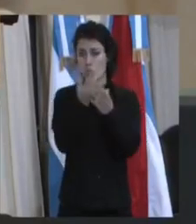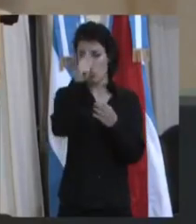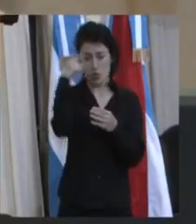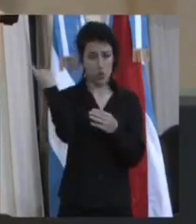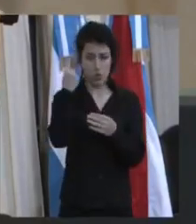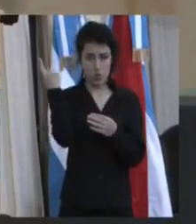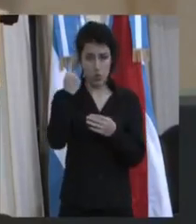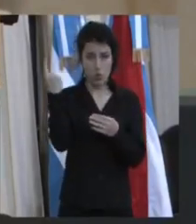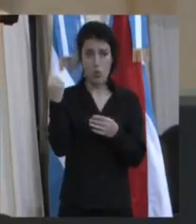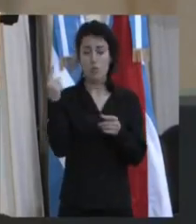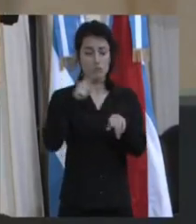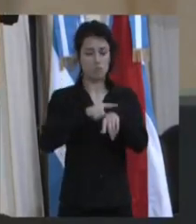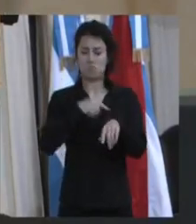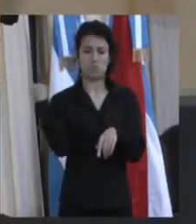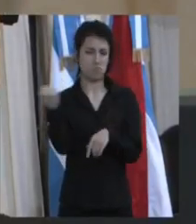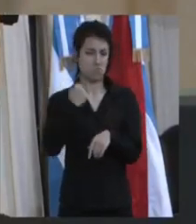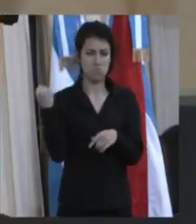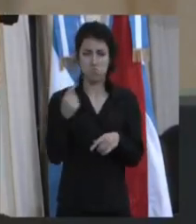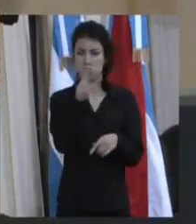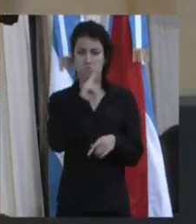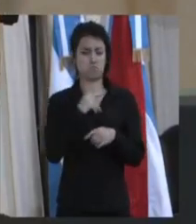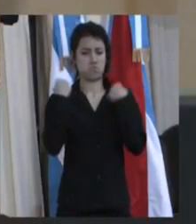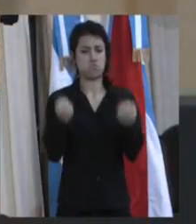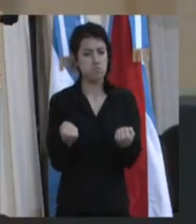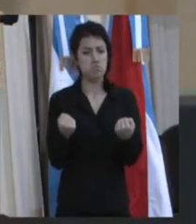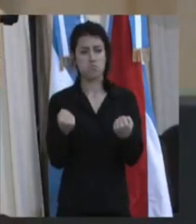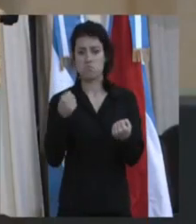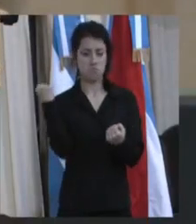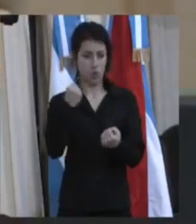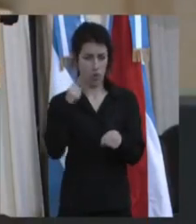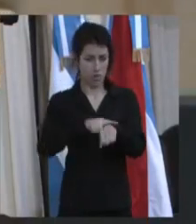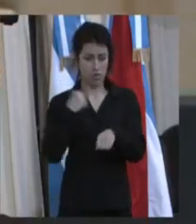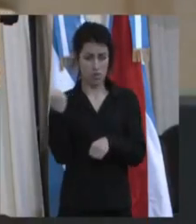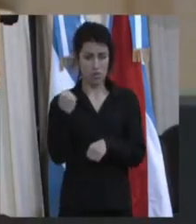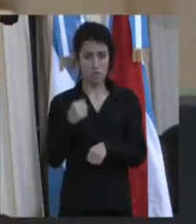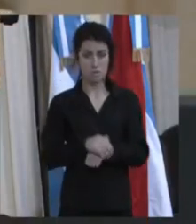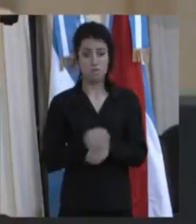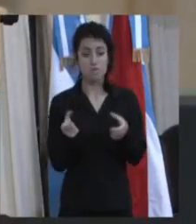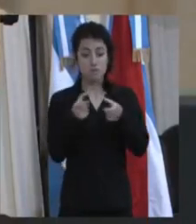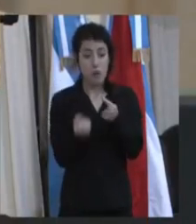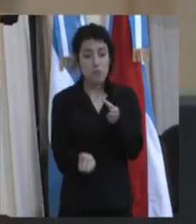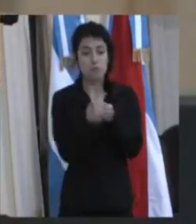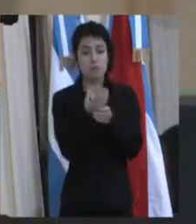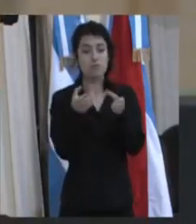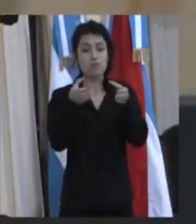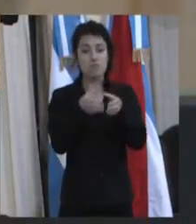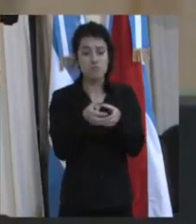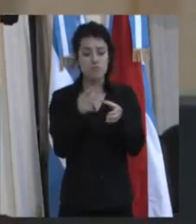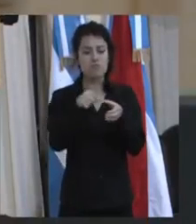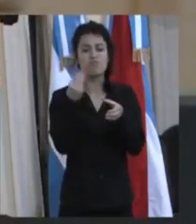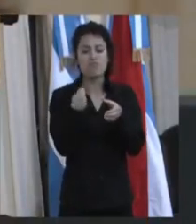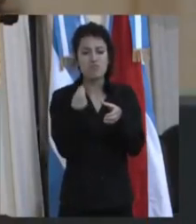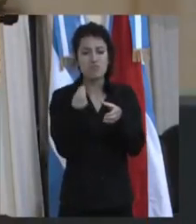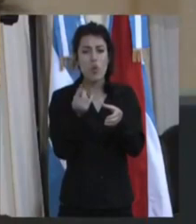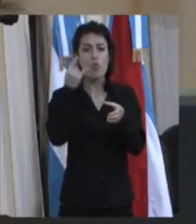que es un evento fundamental para la historia del feminismo latinoamericano, Y la fundación, la asociación que lo organiza se